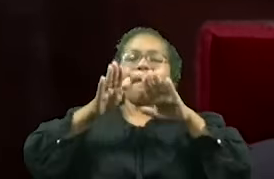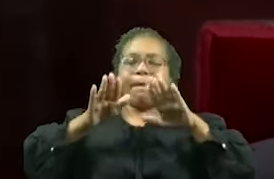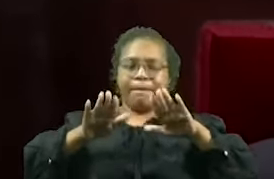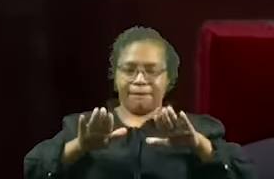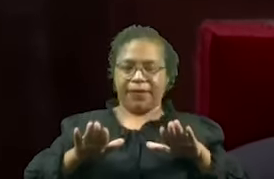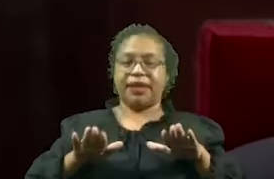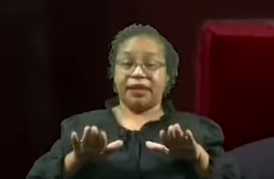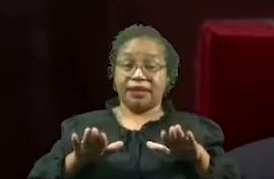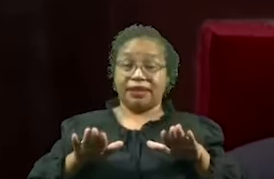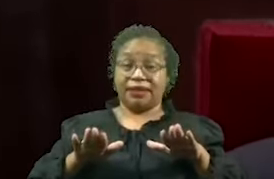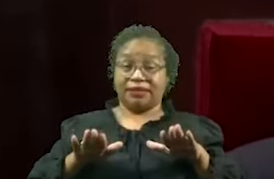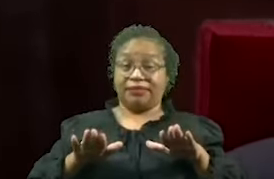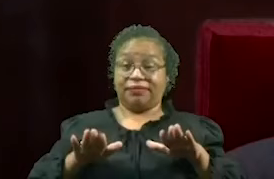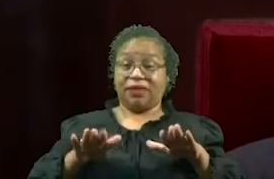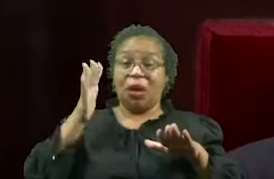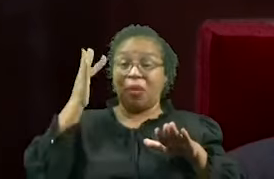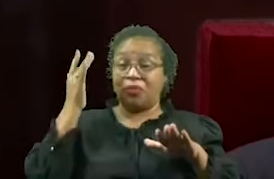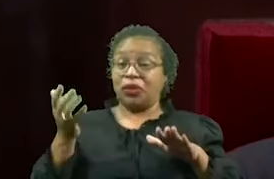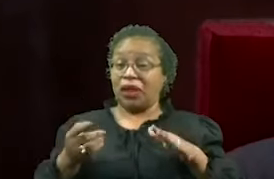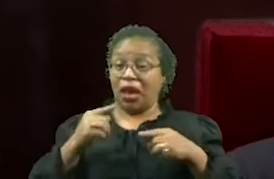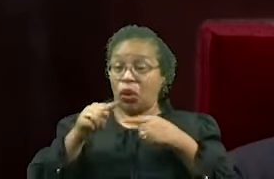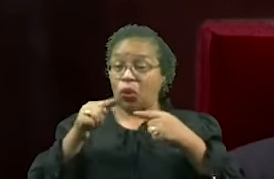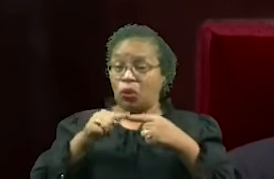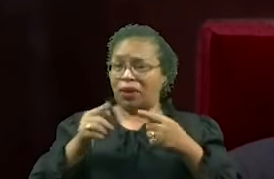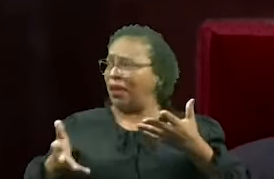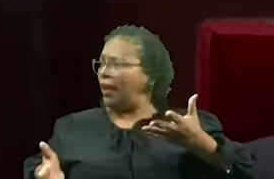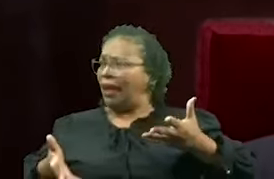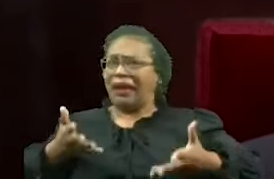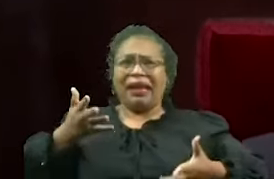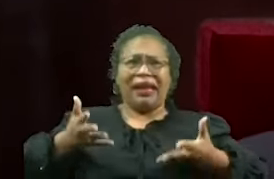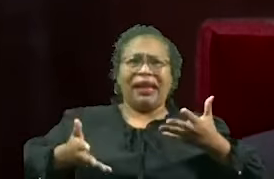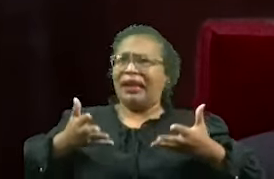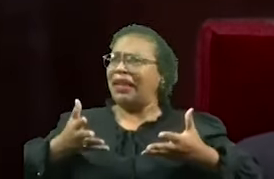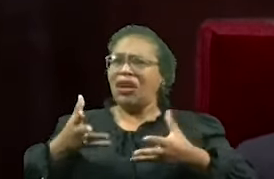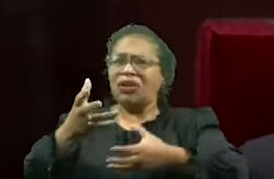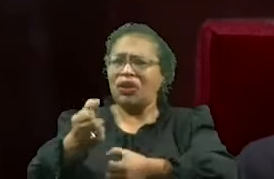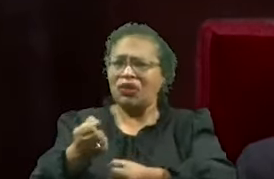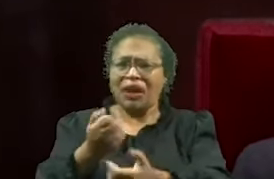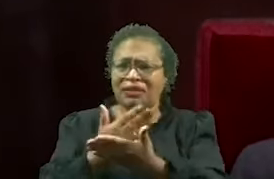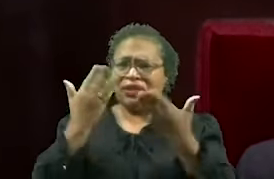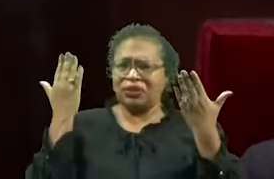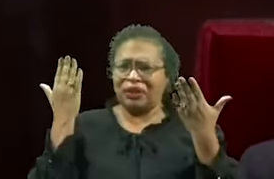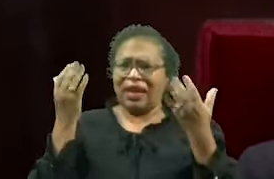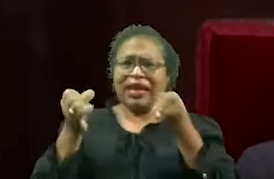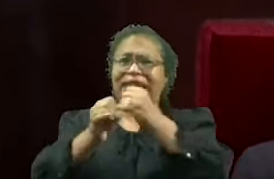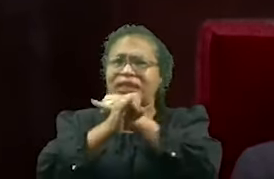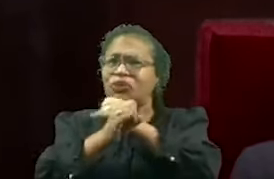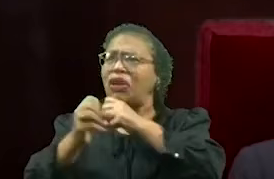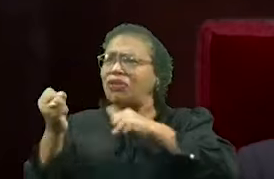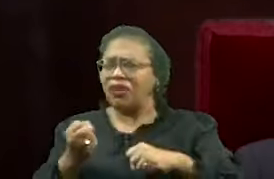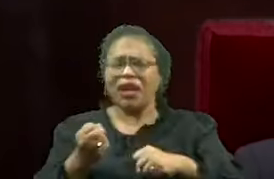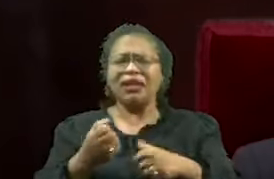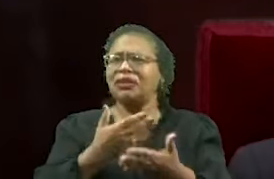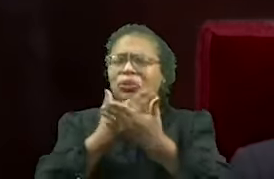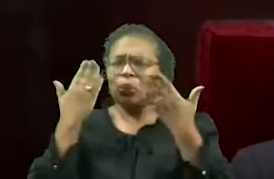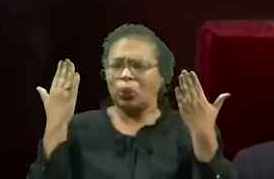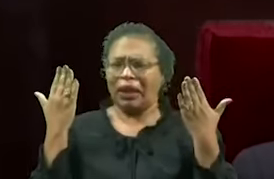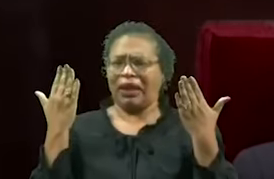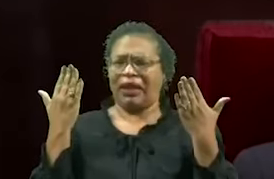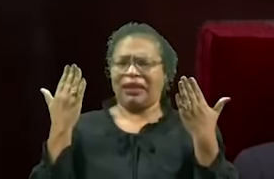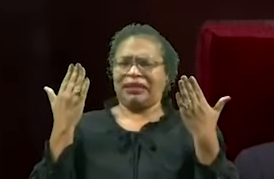reglas de juego ha generado incertidumbre y desconfianza ha debilitado nuestras instituciones y ha desgarrado nuestra